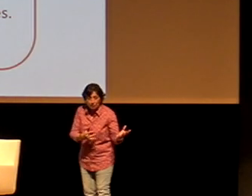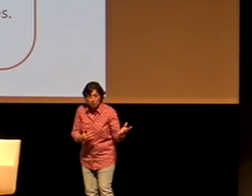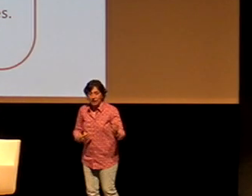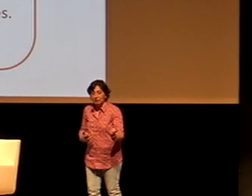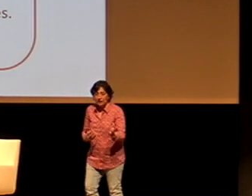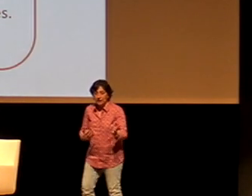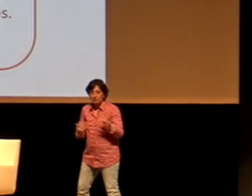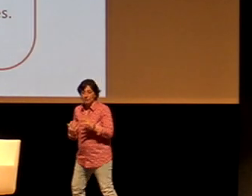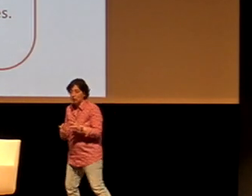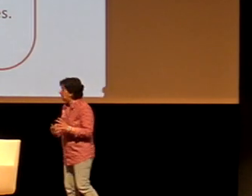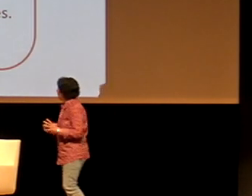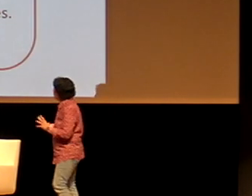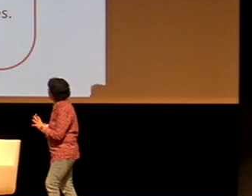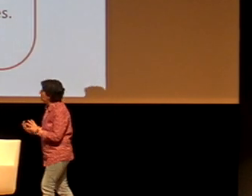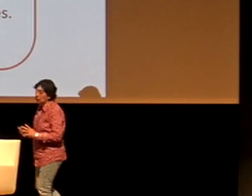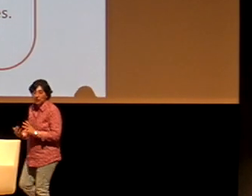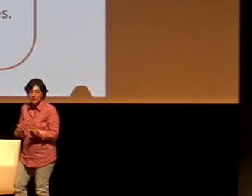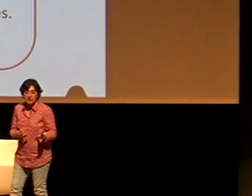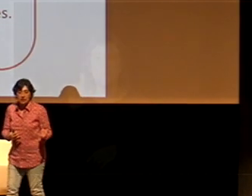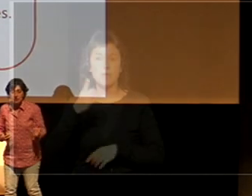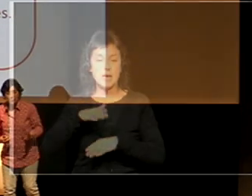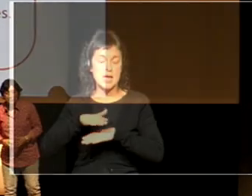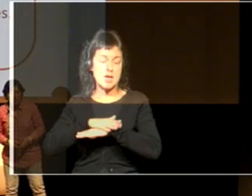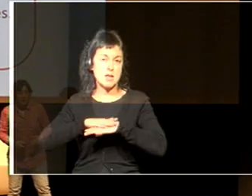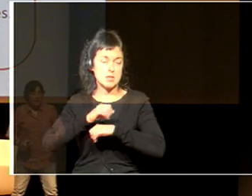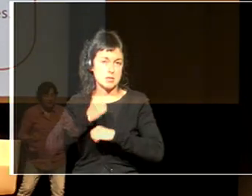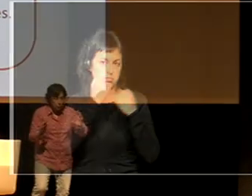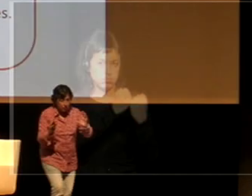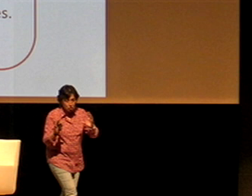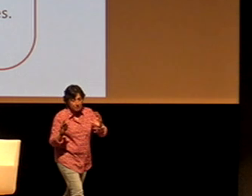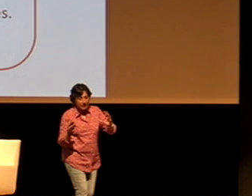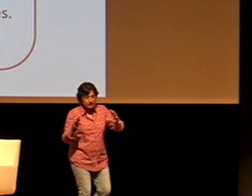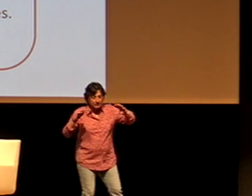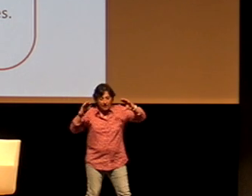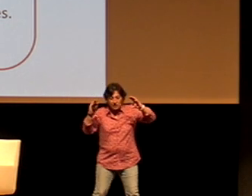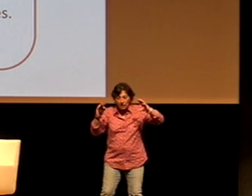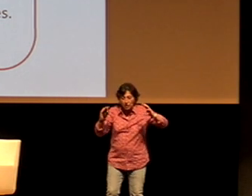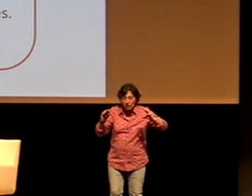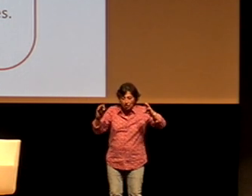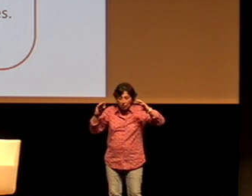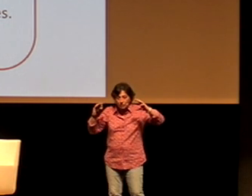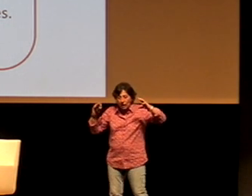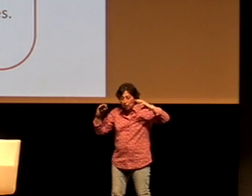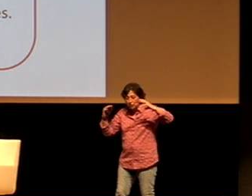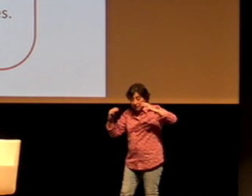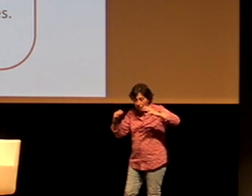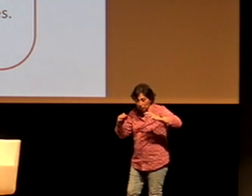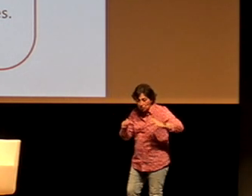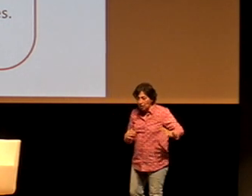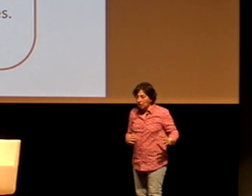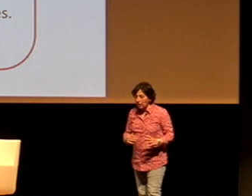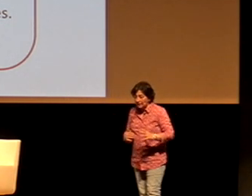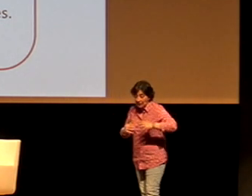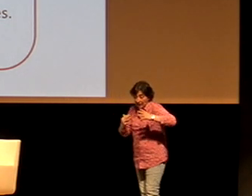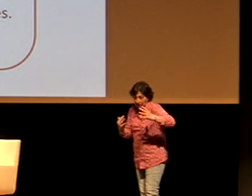proponemos el pilar el primero el pensamiento crítico ante el sexismo cada uno de esos pilares estaría desarrollado en cuanto a contenidos